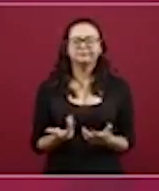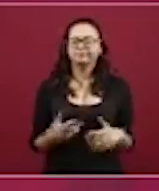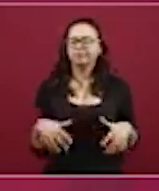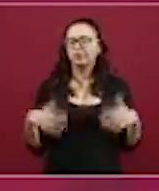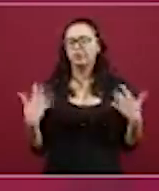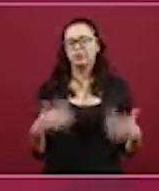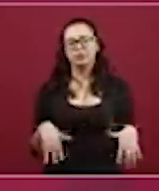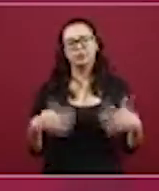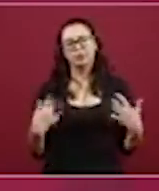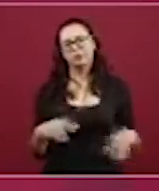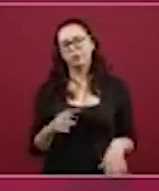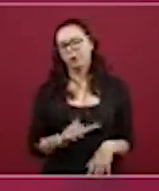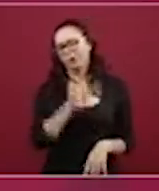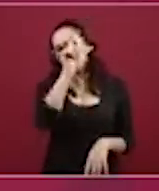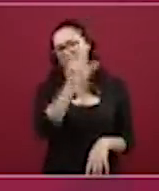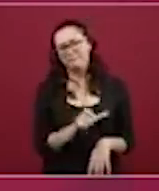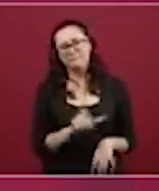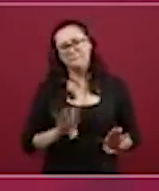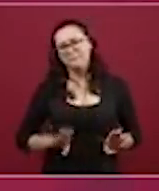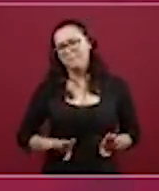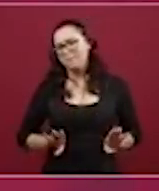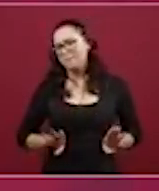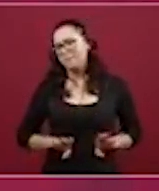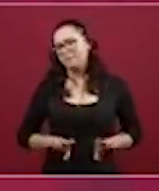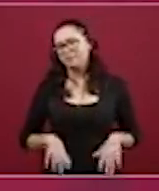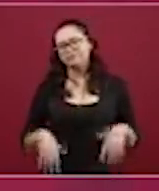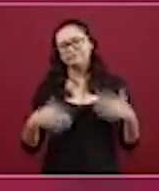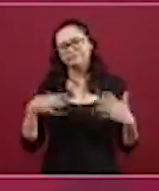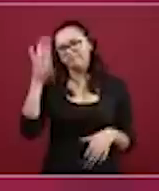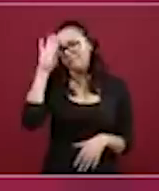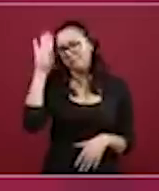una cosa grande. Una vez comenté